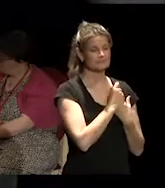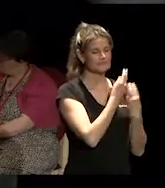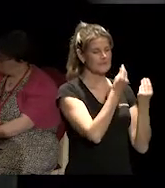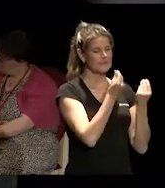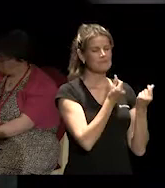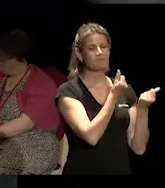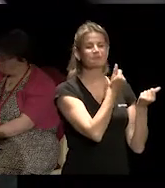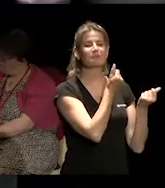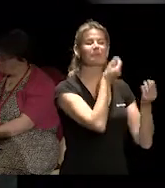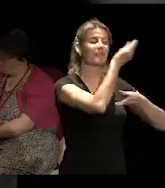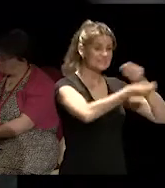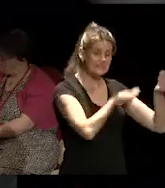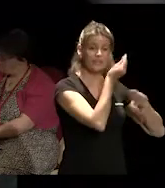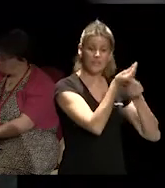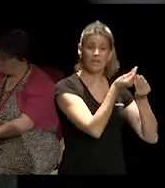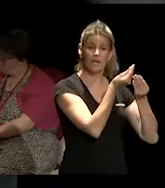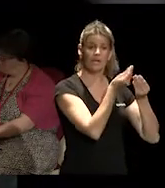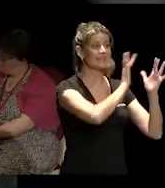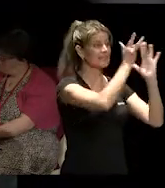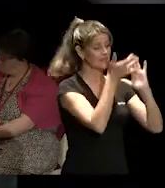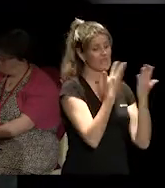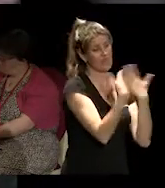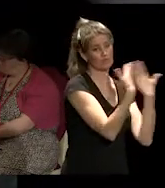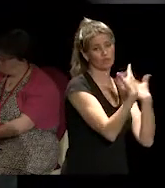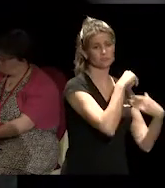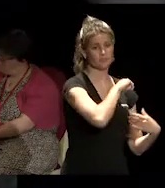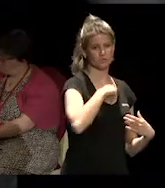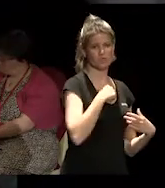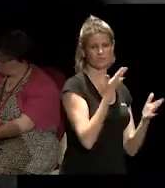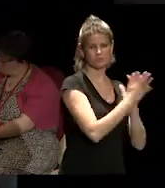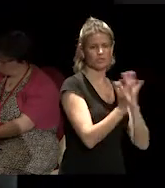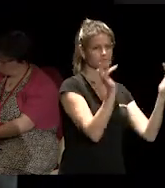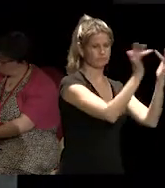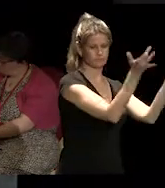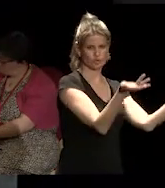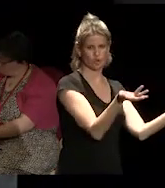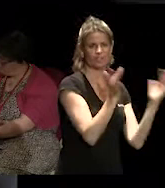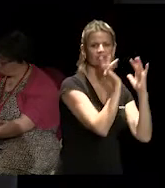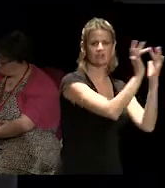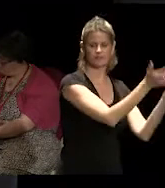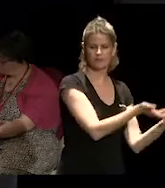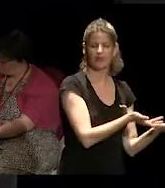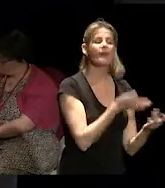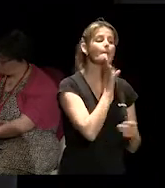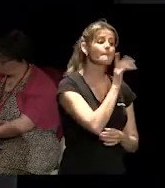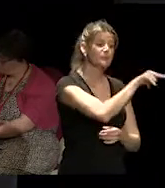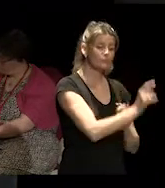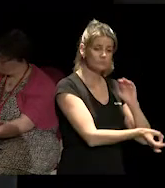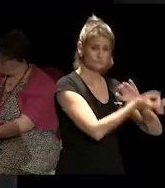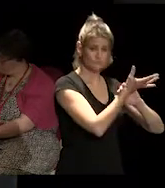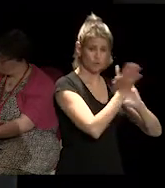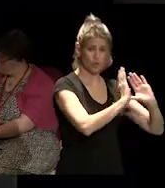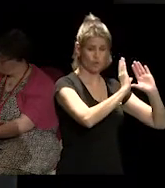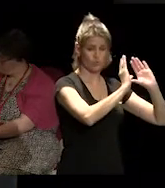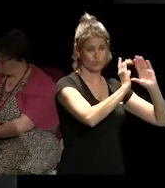Se realizaran relaciones personales, vínculos. Y también para lograrlo lo que